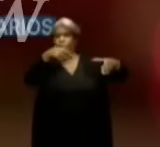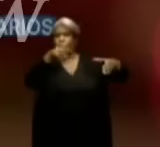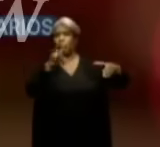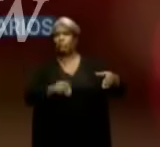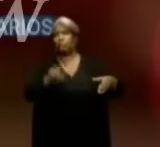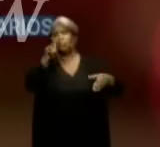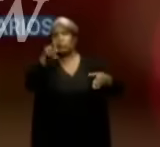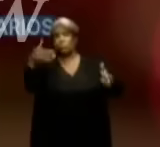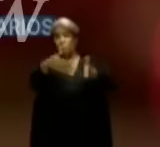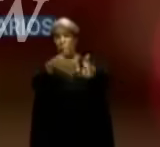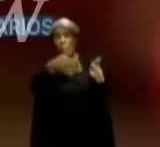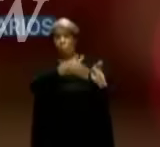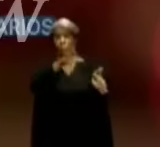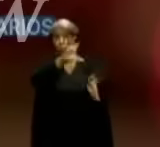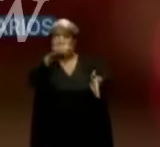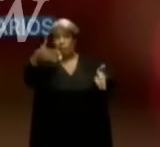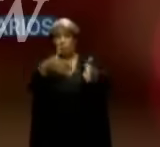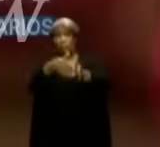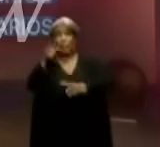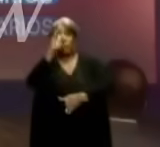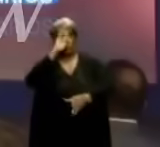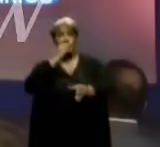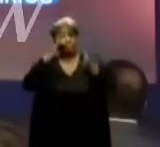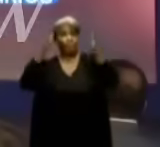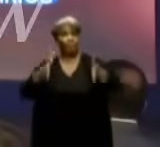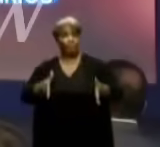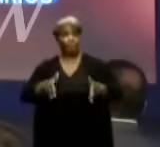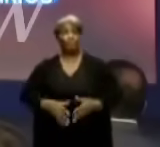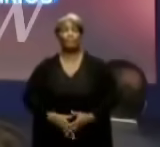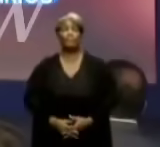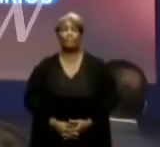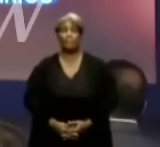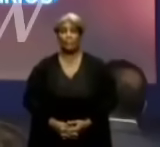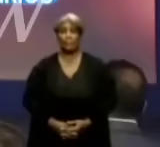para 2.500.000 dominicanos.